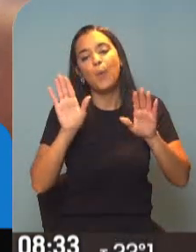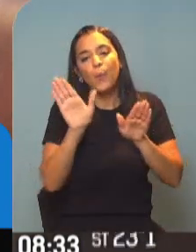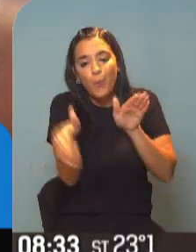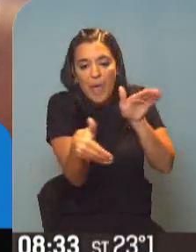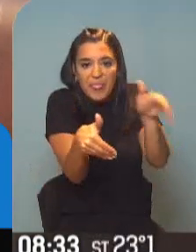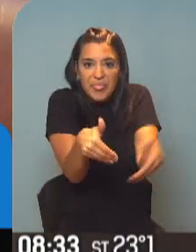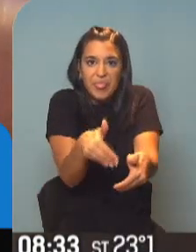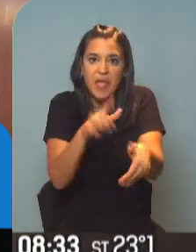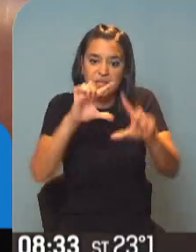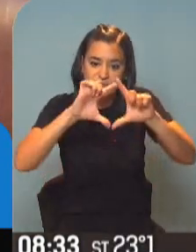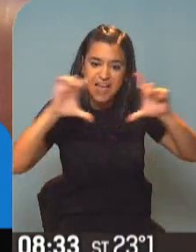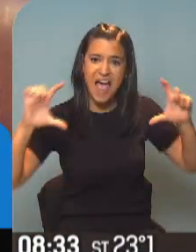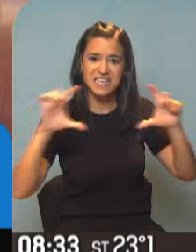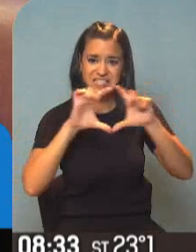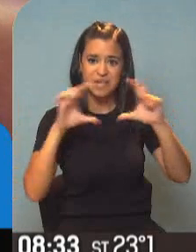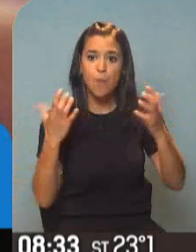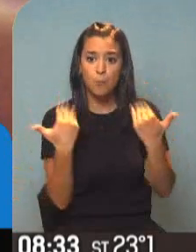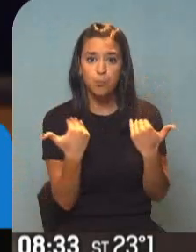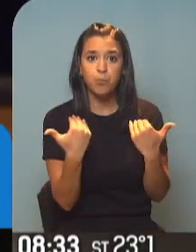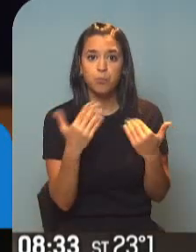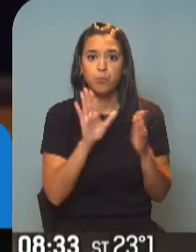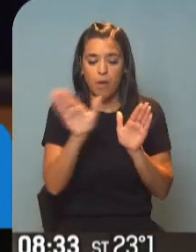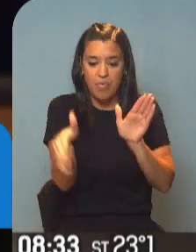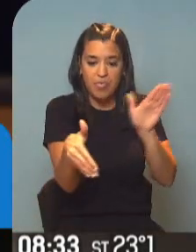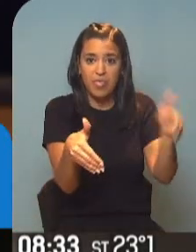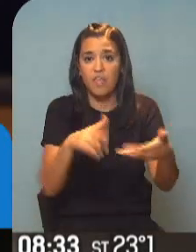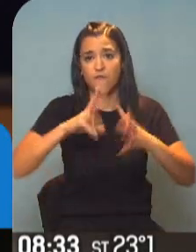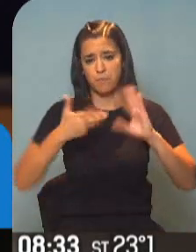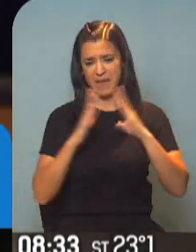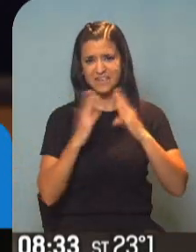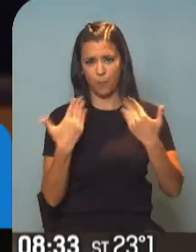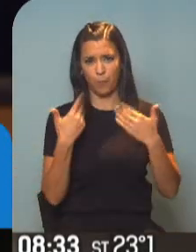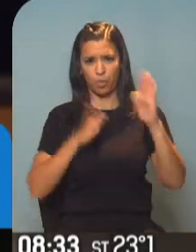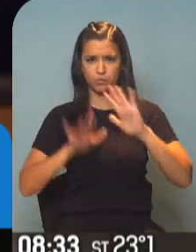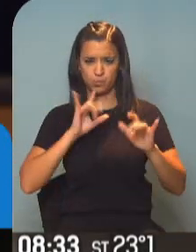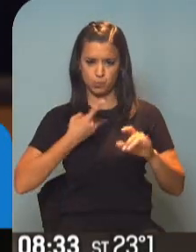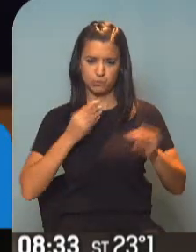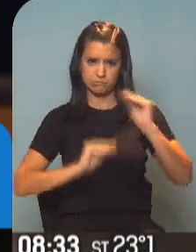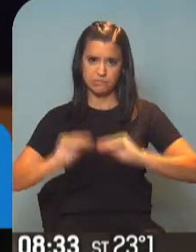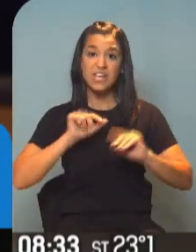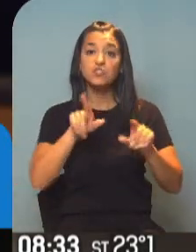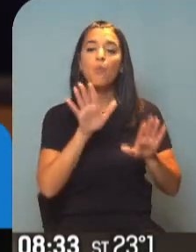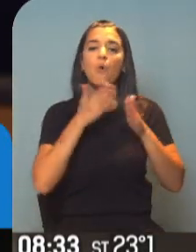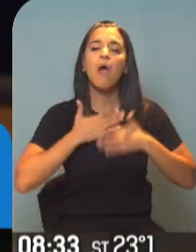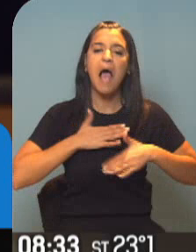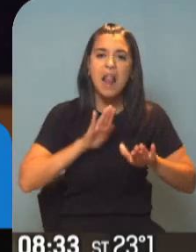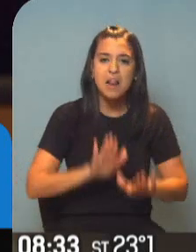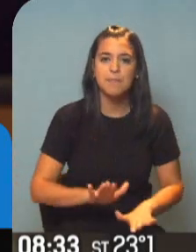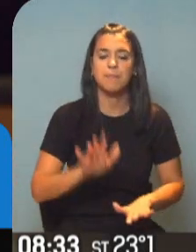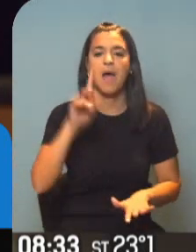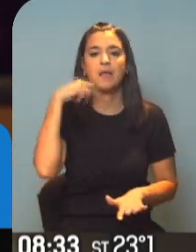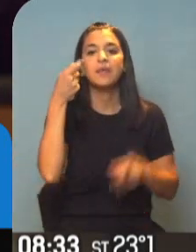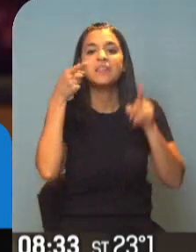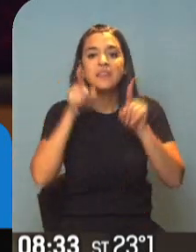que son las vendas anchas y uno las puede armar caseramente y tratar de eso calma el animal y también hay unas aplicaciones